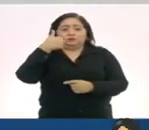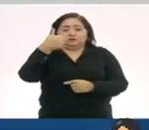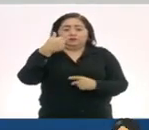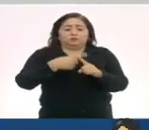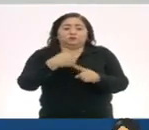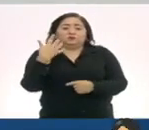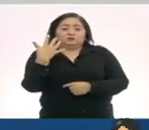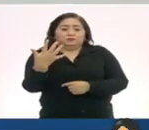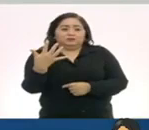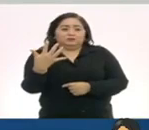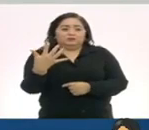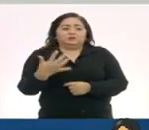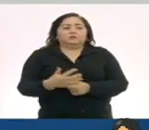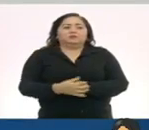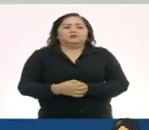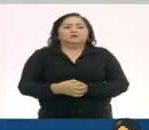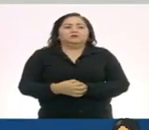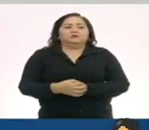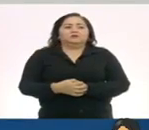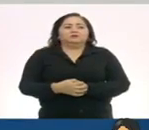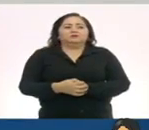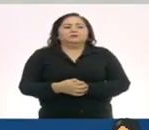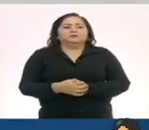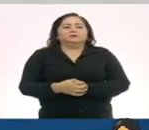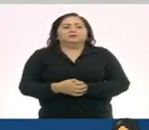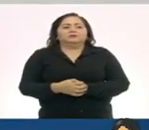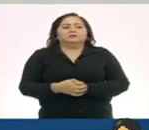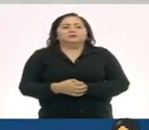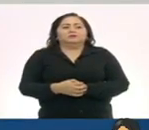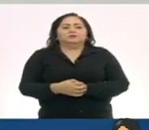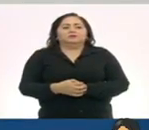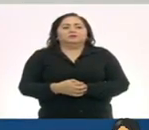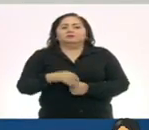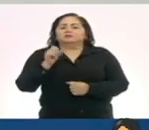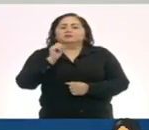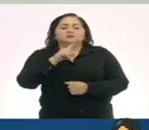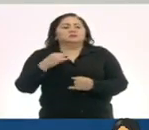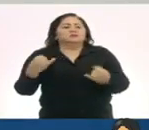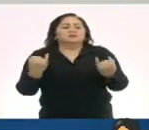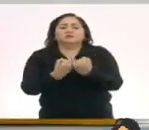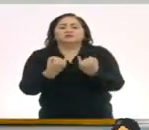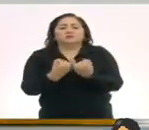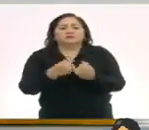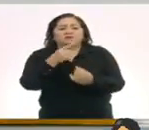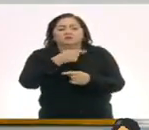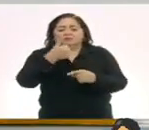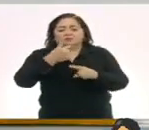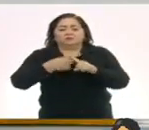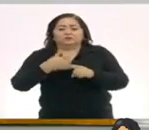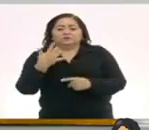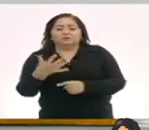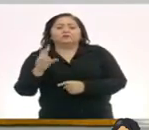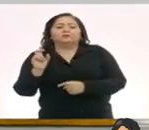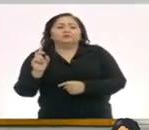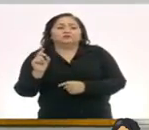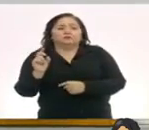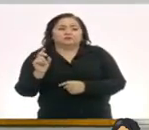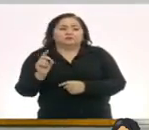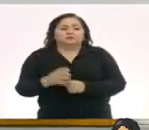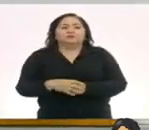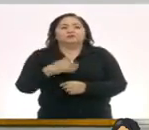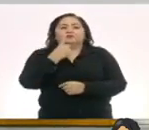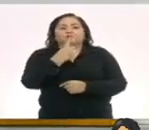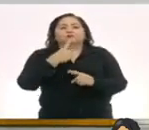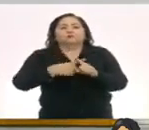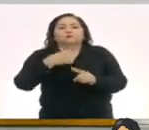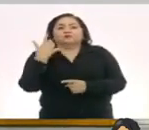por 5, aquí tenemos que multiplicar. Así es. Lo dije al revés, pero se entendió perfecto. Vamos a multiplicar también el